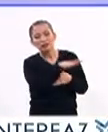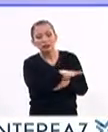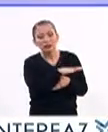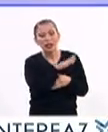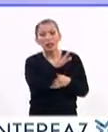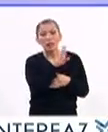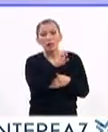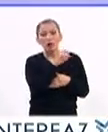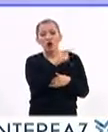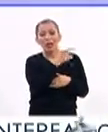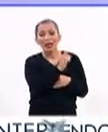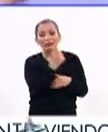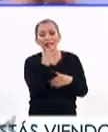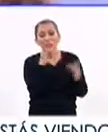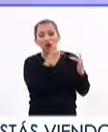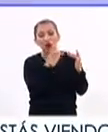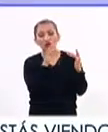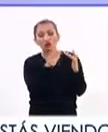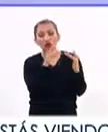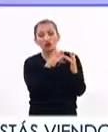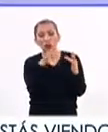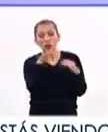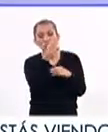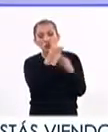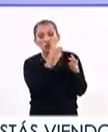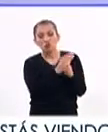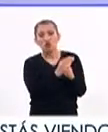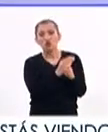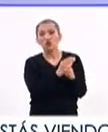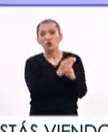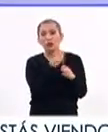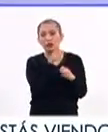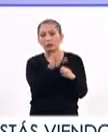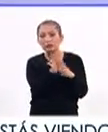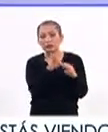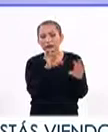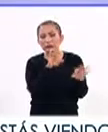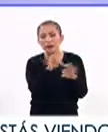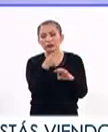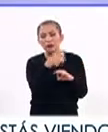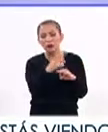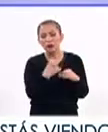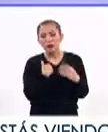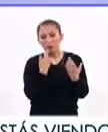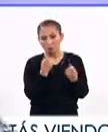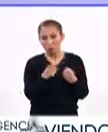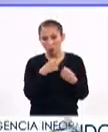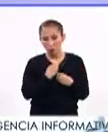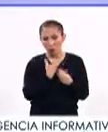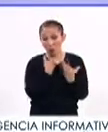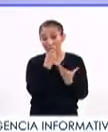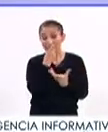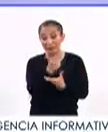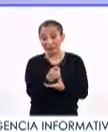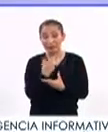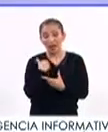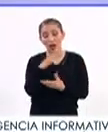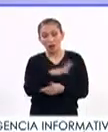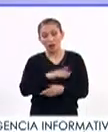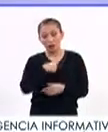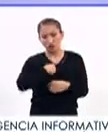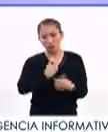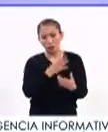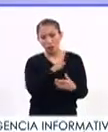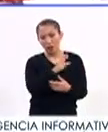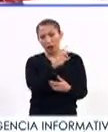de ese Borges que hace contacto con ese mundo y rescata también la sinceridad del propio poeta, en donde él dice que era de un barrio.